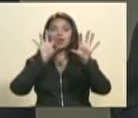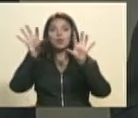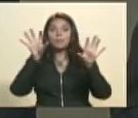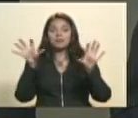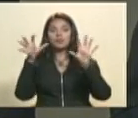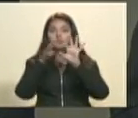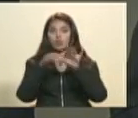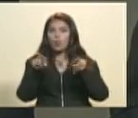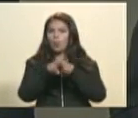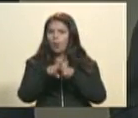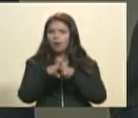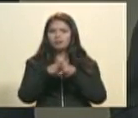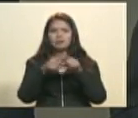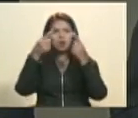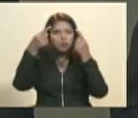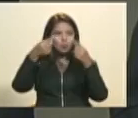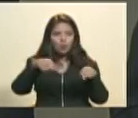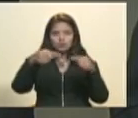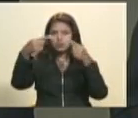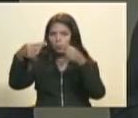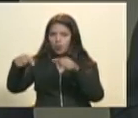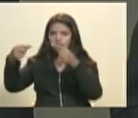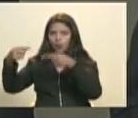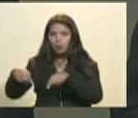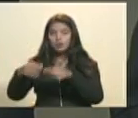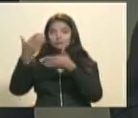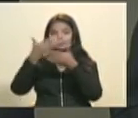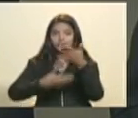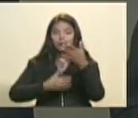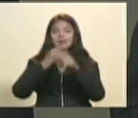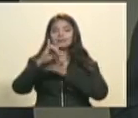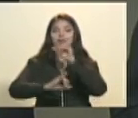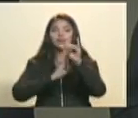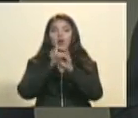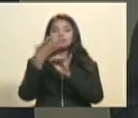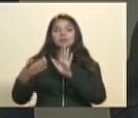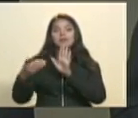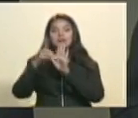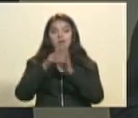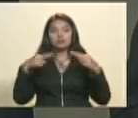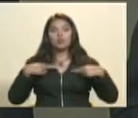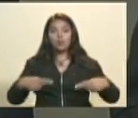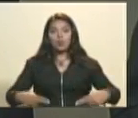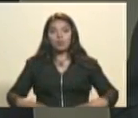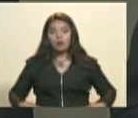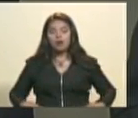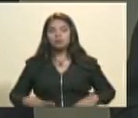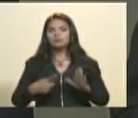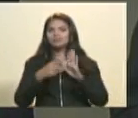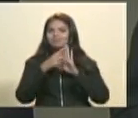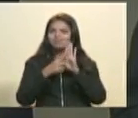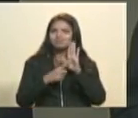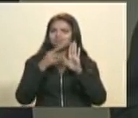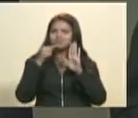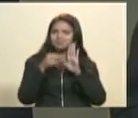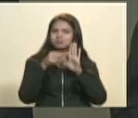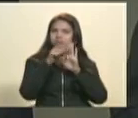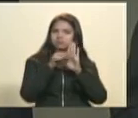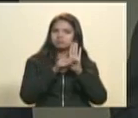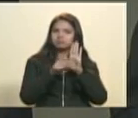tratados que conforman la Carta Internacional de Derechos Humanos, establecen a